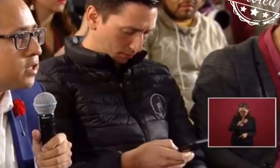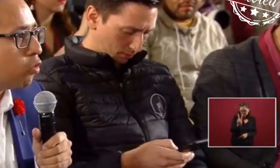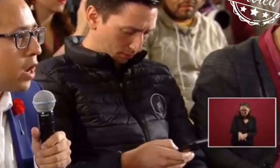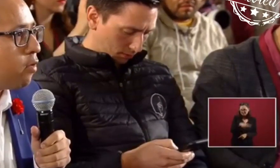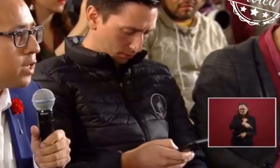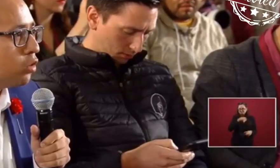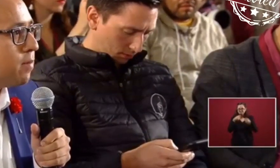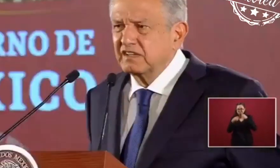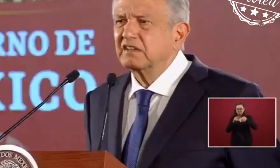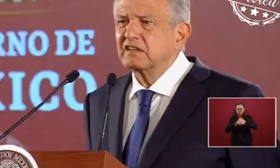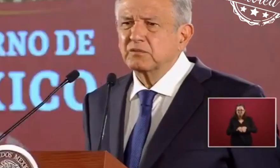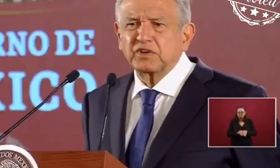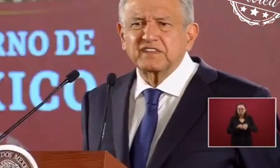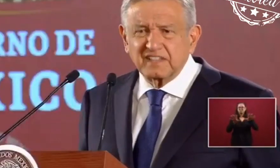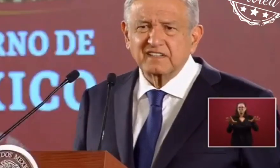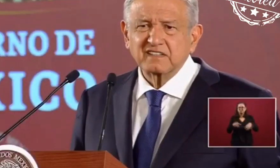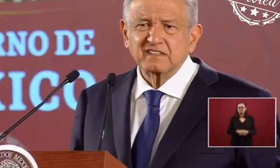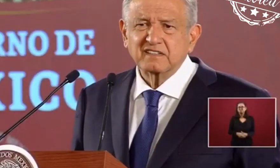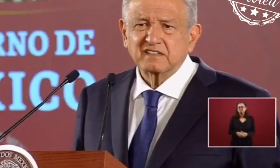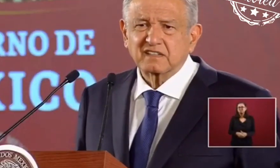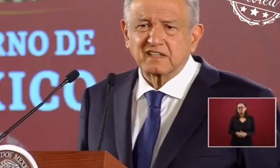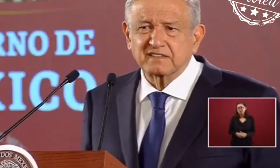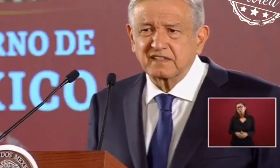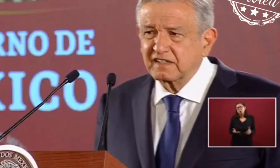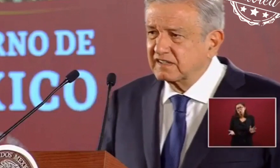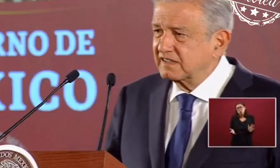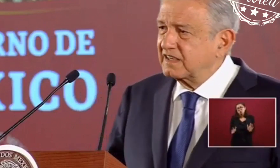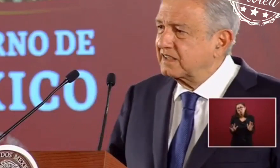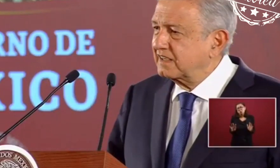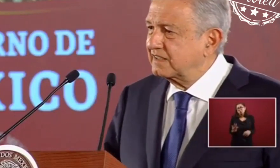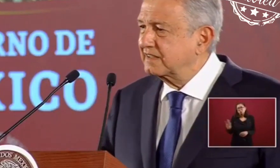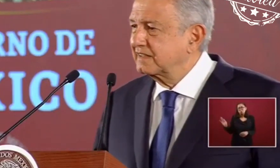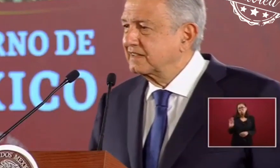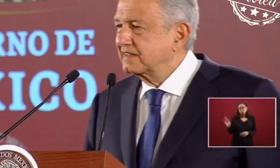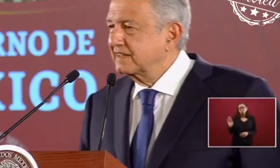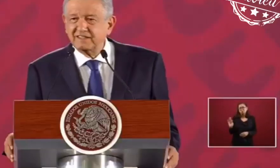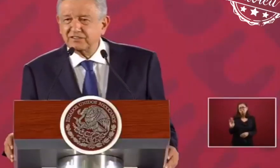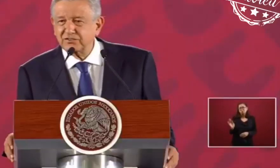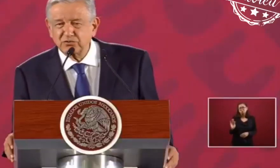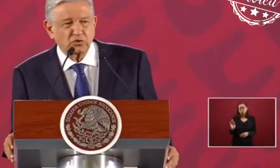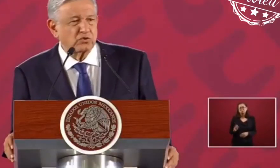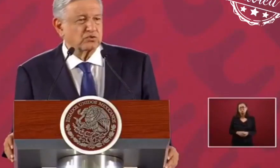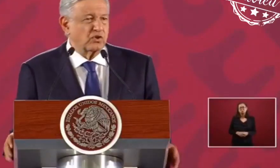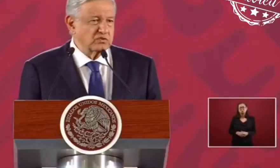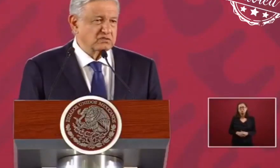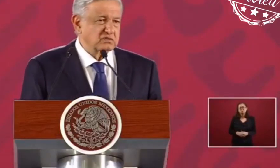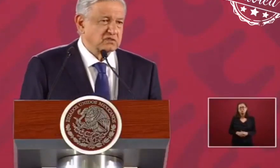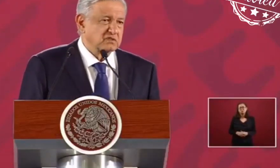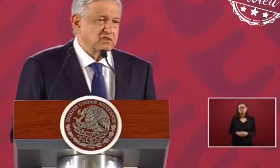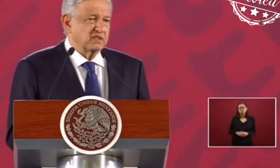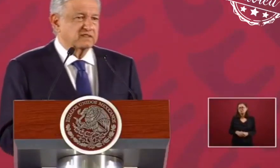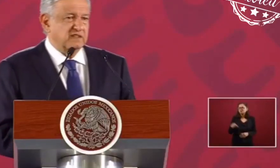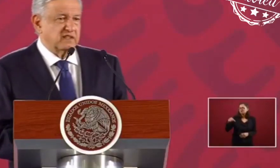periodísticas que han circulado en las pues últimas sí, semanas? Puede ser que haya quienes no son